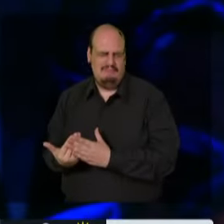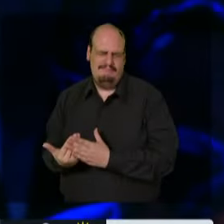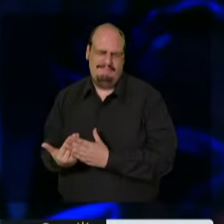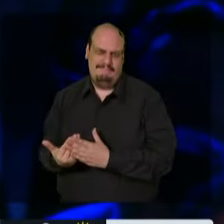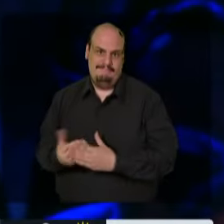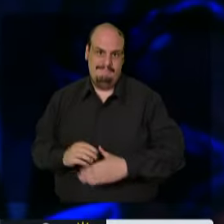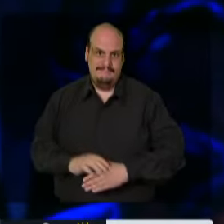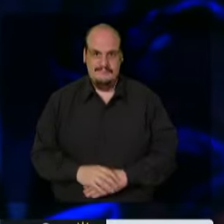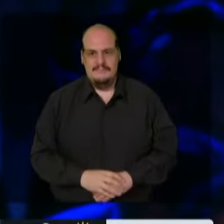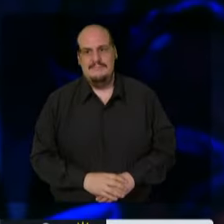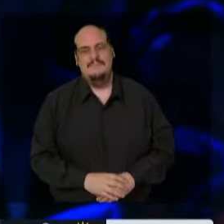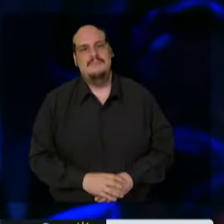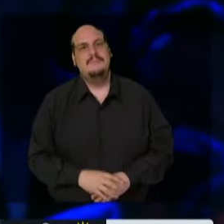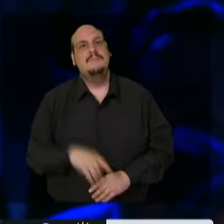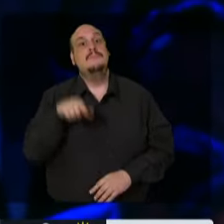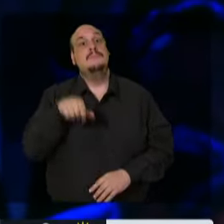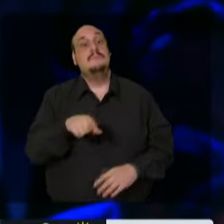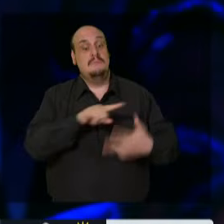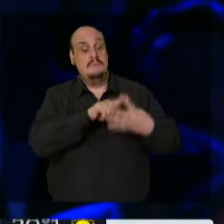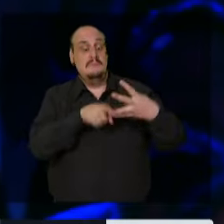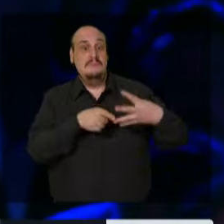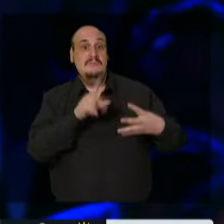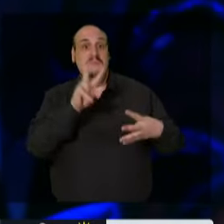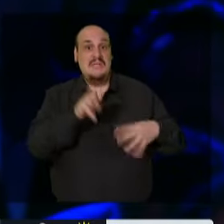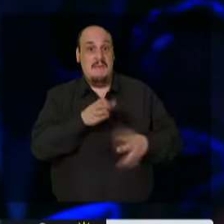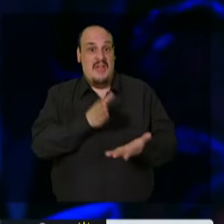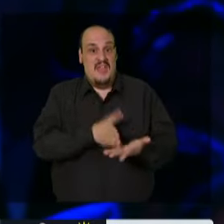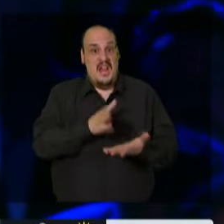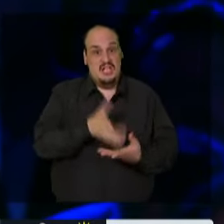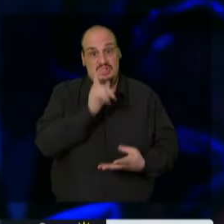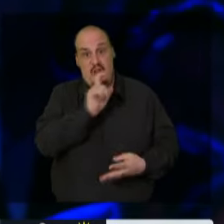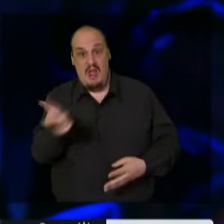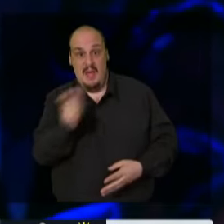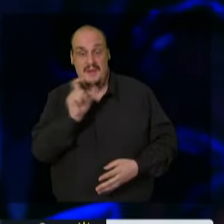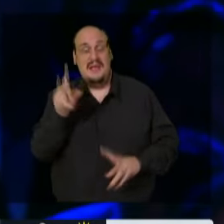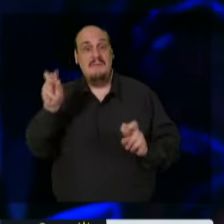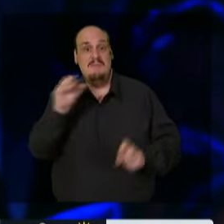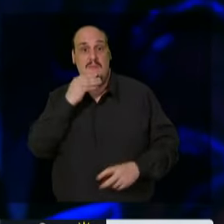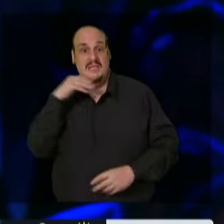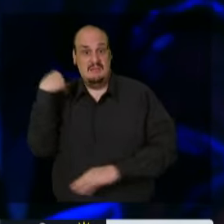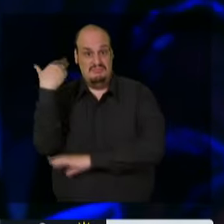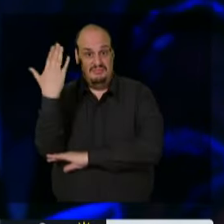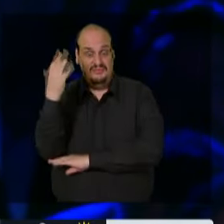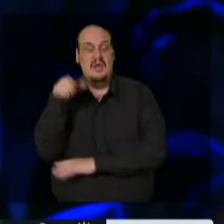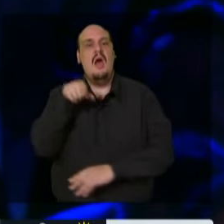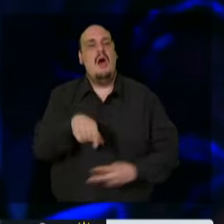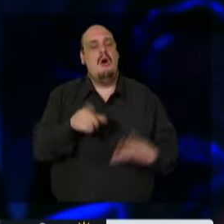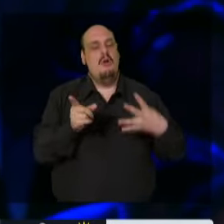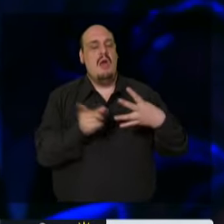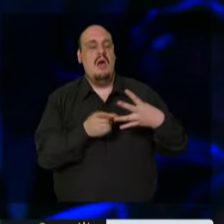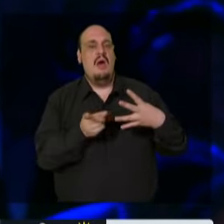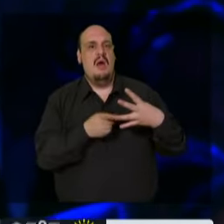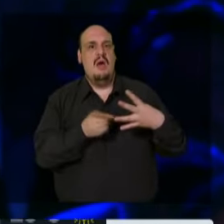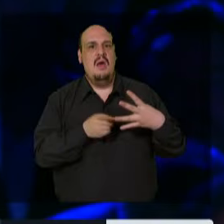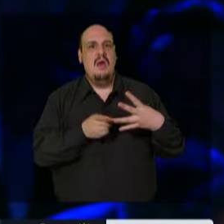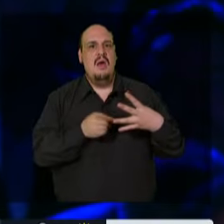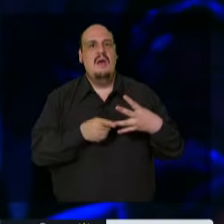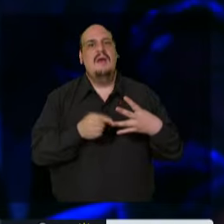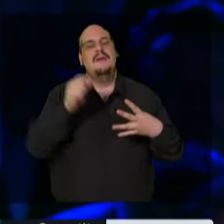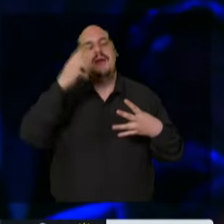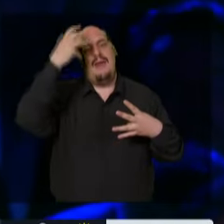Estamos transitando los derechos a réplica solicitados durante la exposición de Sergio Massa. Es el turno en esta oportunidad del candidato